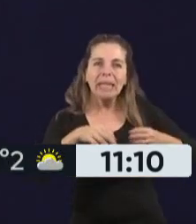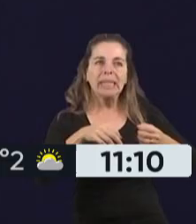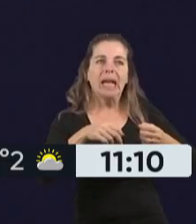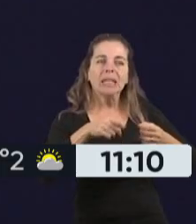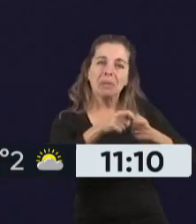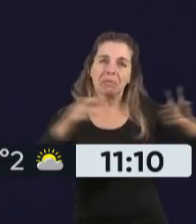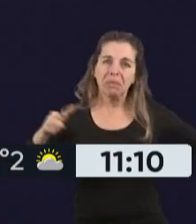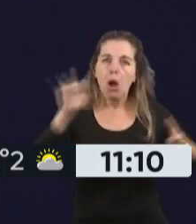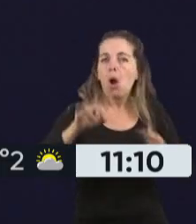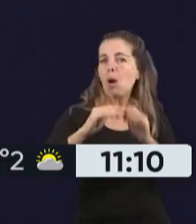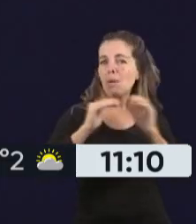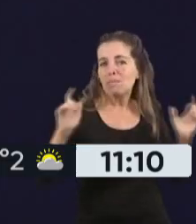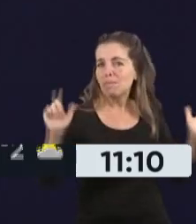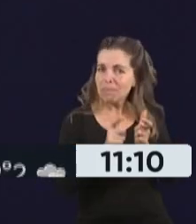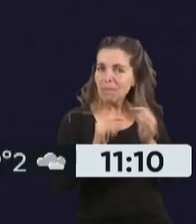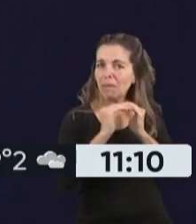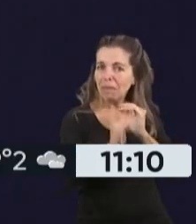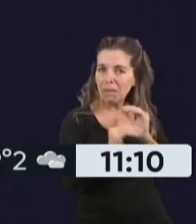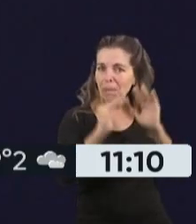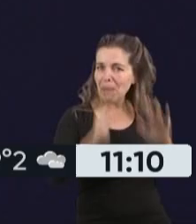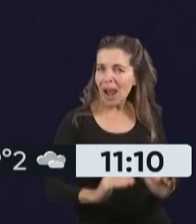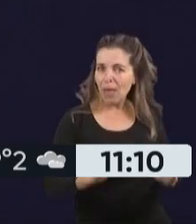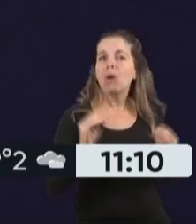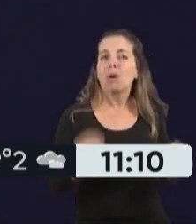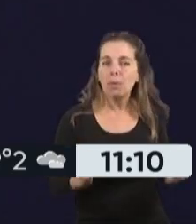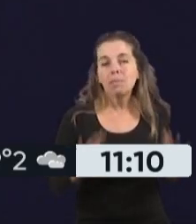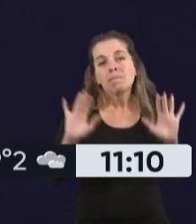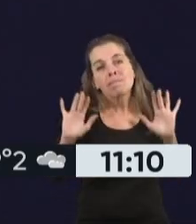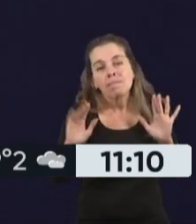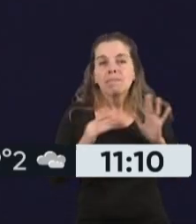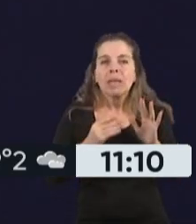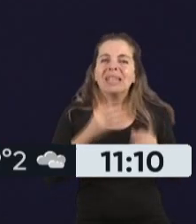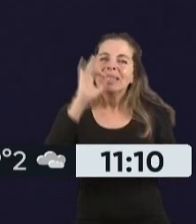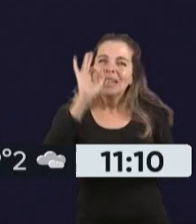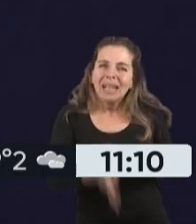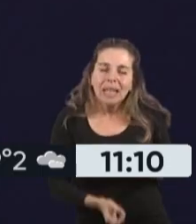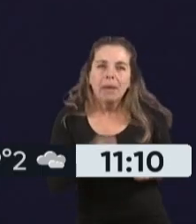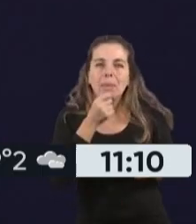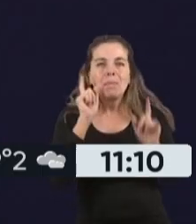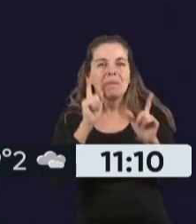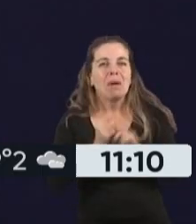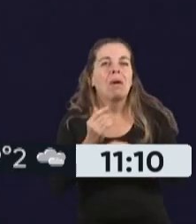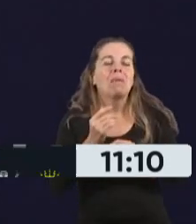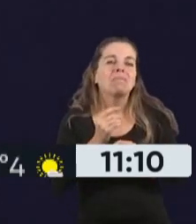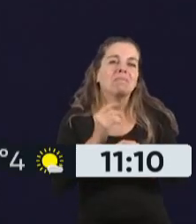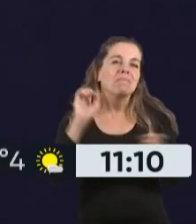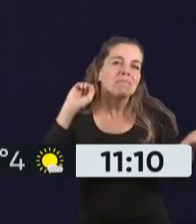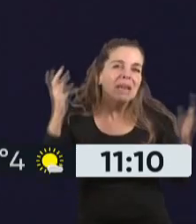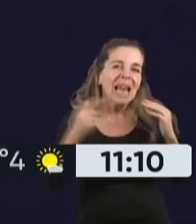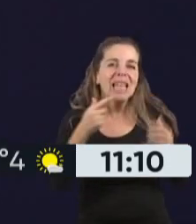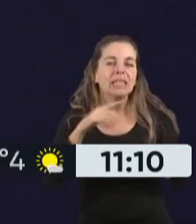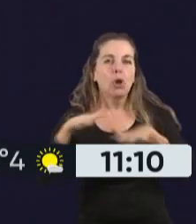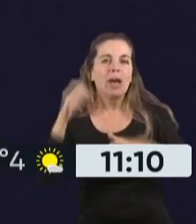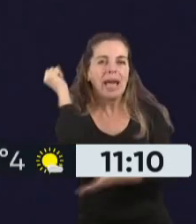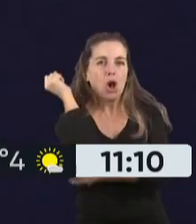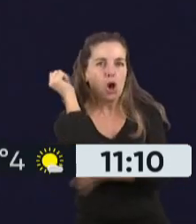el presidente y lo dije yo en varias conferencias. Entendemos que el punto más bajo de la famosa B, digamos, el punto más bajo de actividad, ya